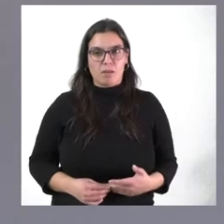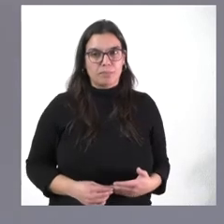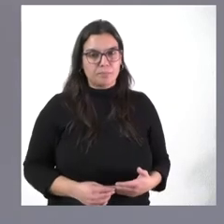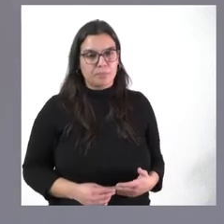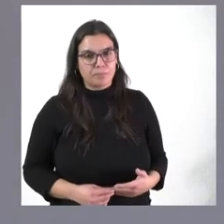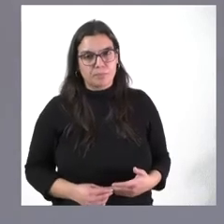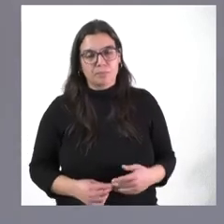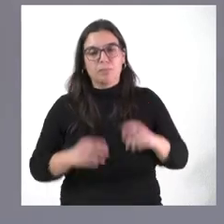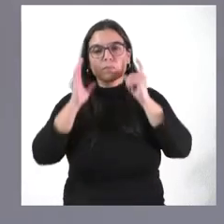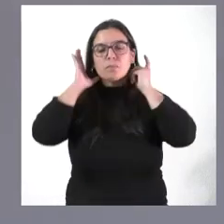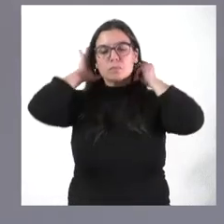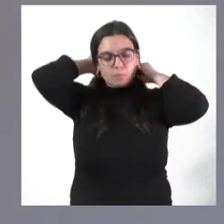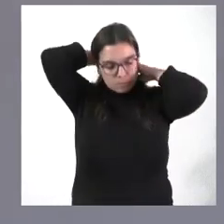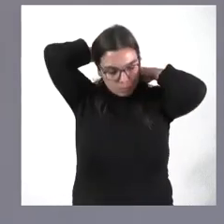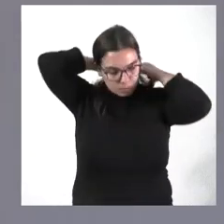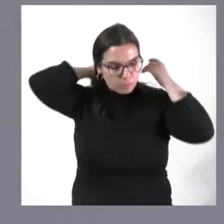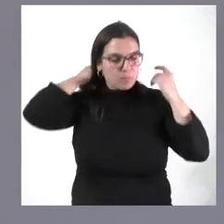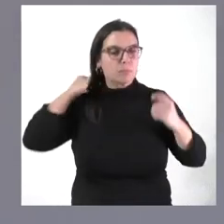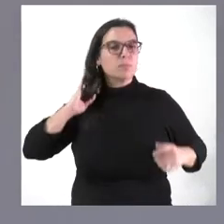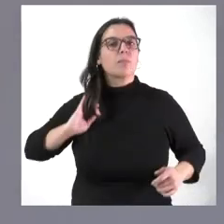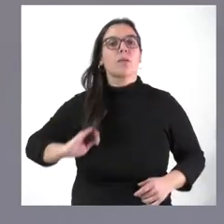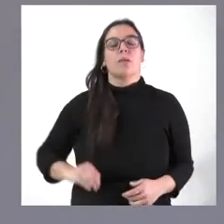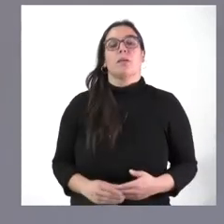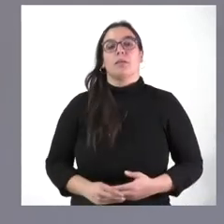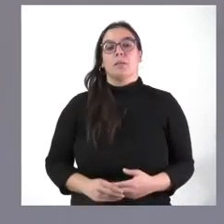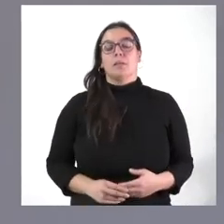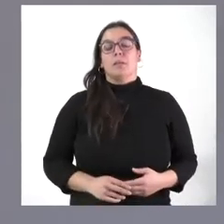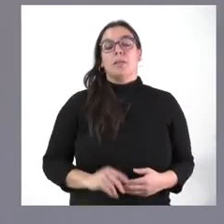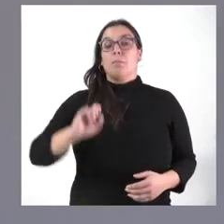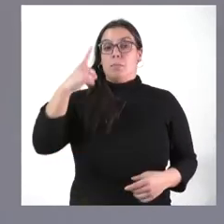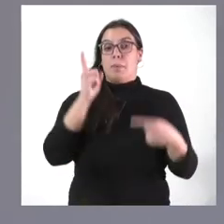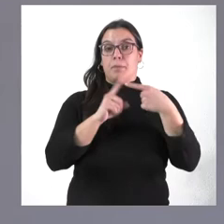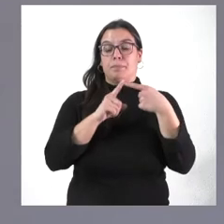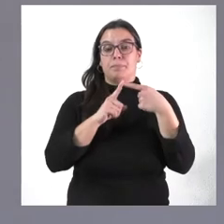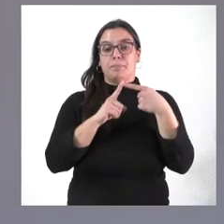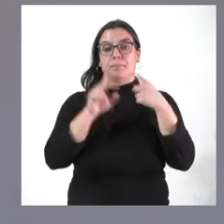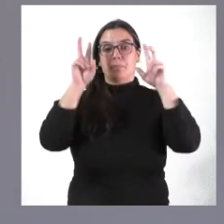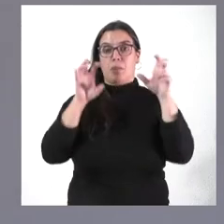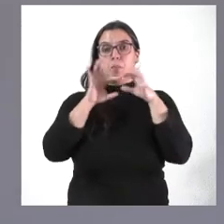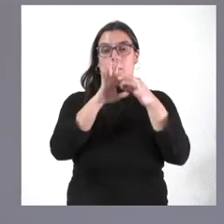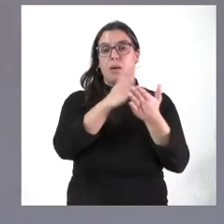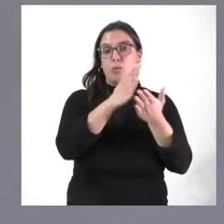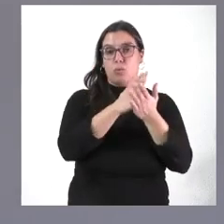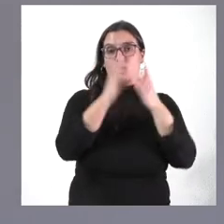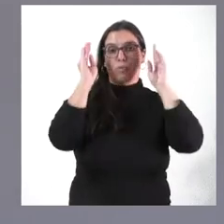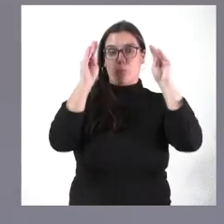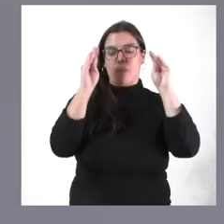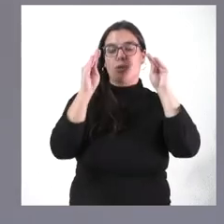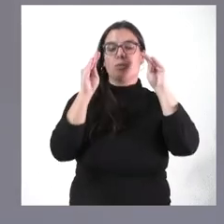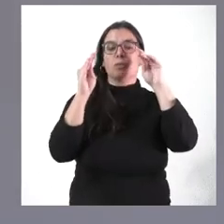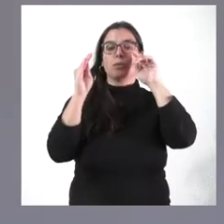sobre el primero de los de las cuestiones lo relativo a los cursos de formación profesional es una tarea muy